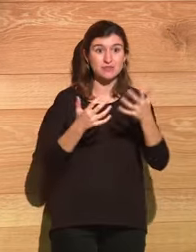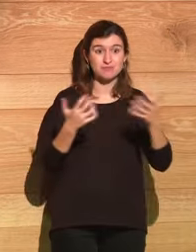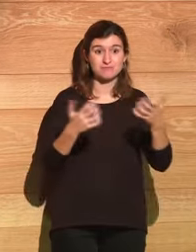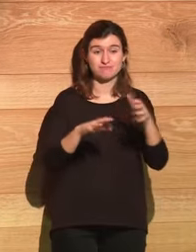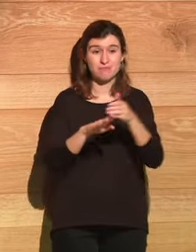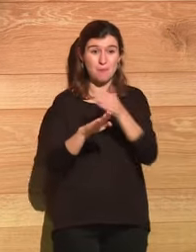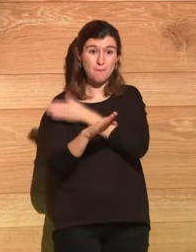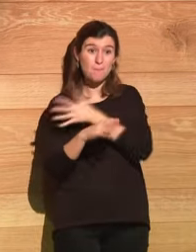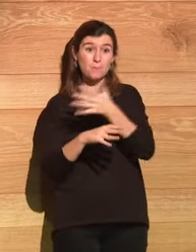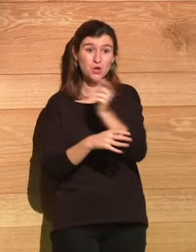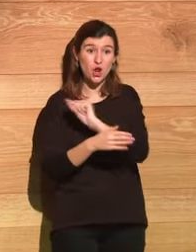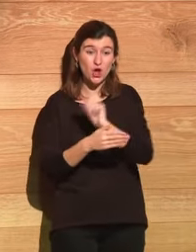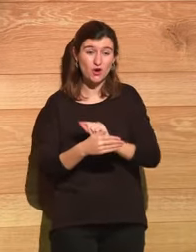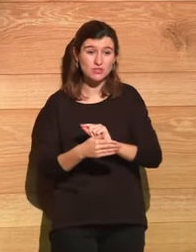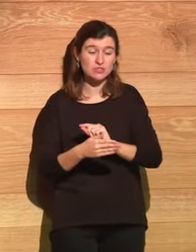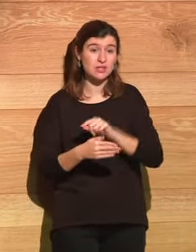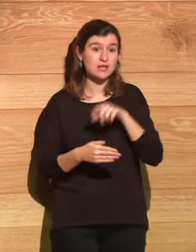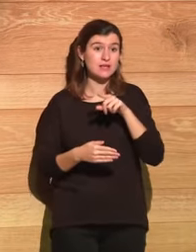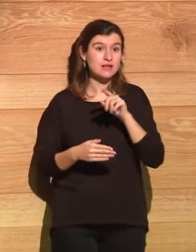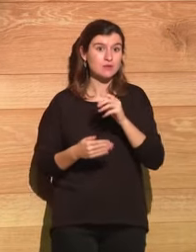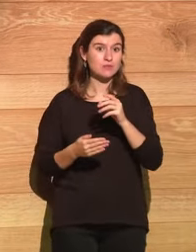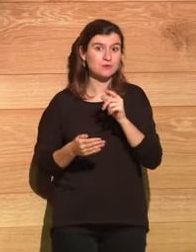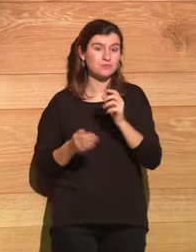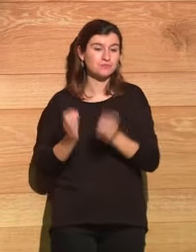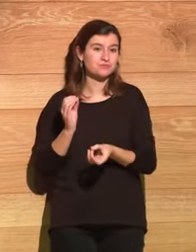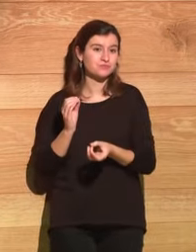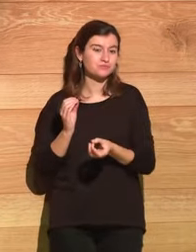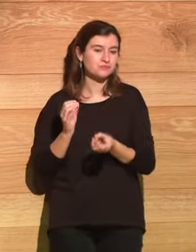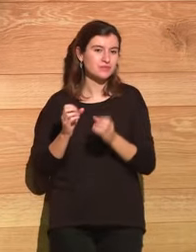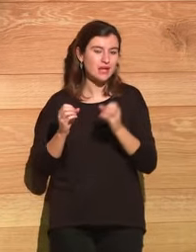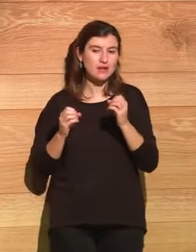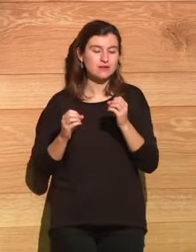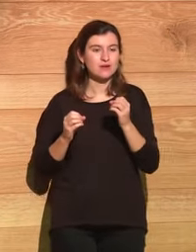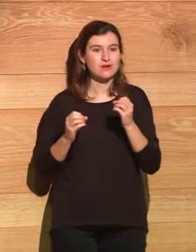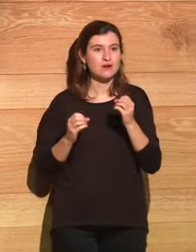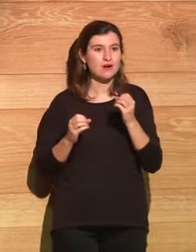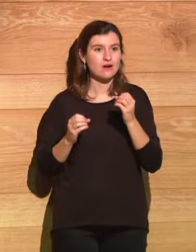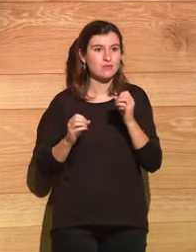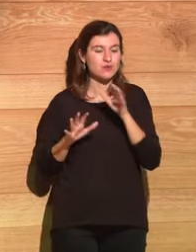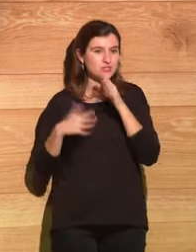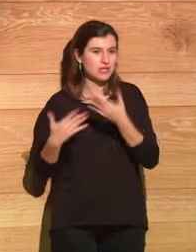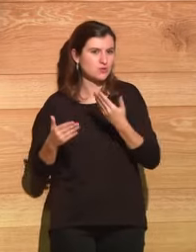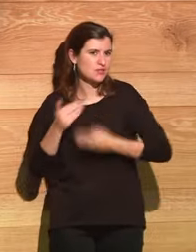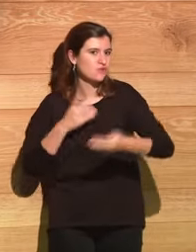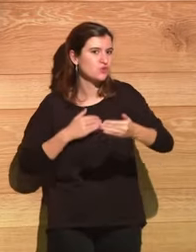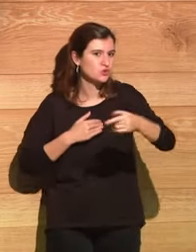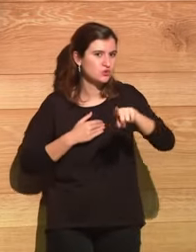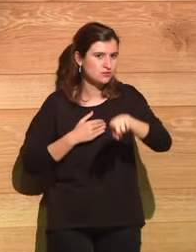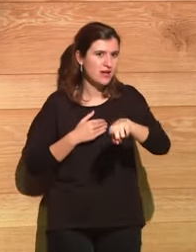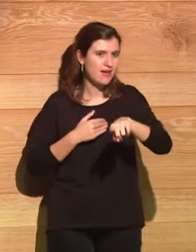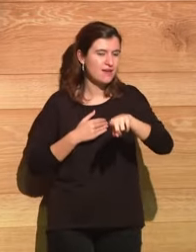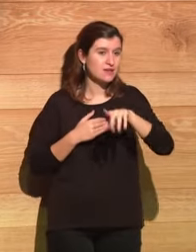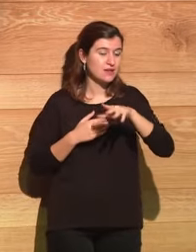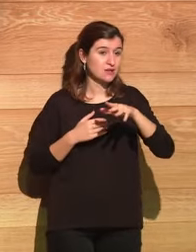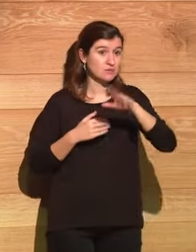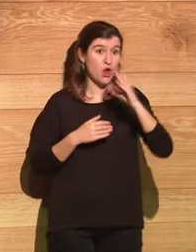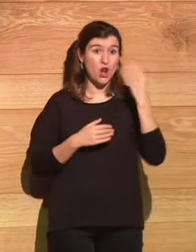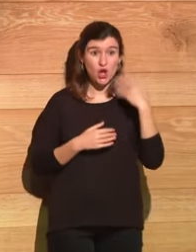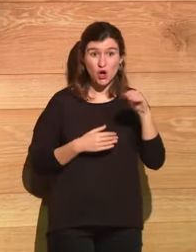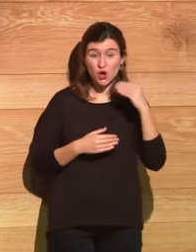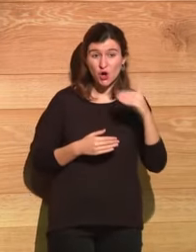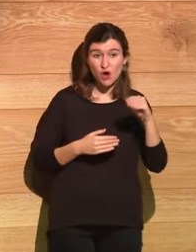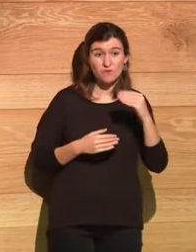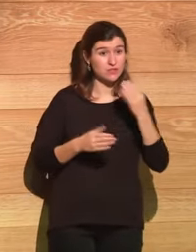que estos pensadores de antes tienen de actual, tienen de futuro. Porque los jóvenes creadores son el futuro, por tanto